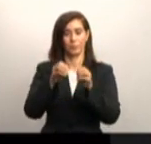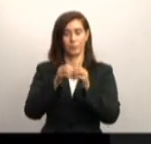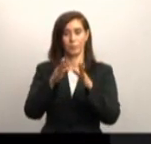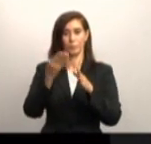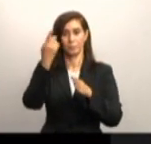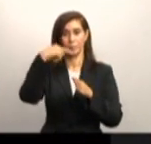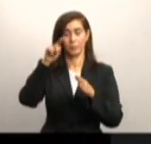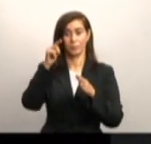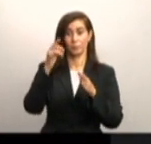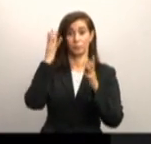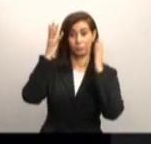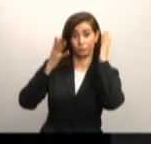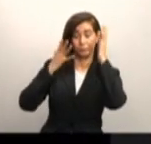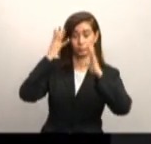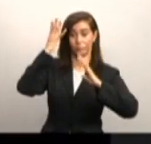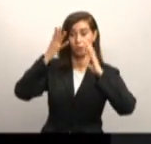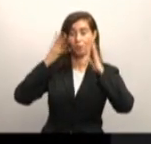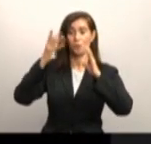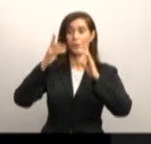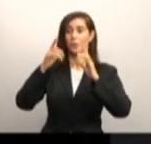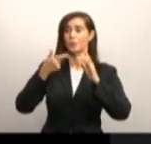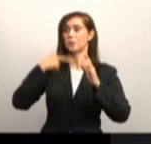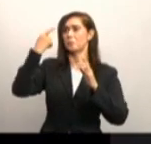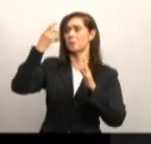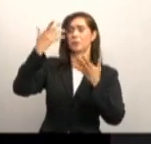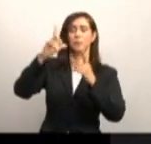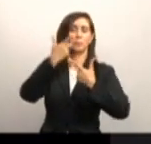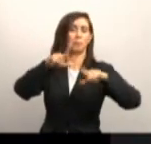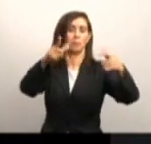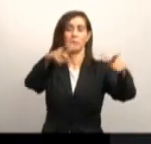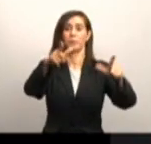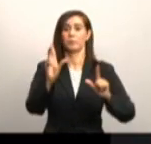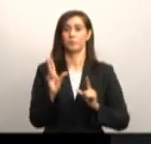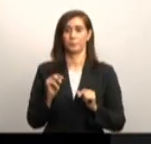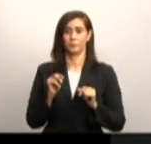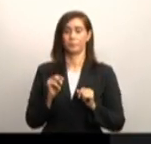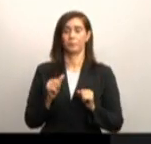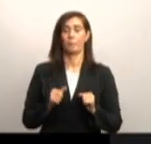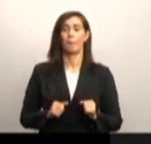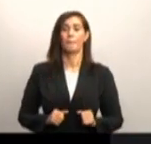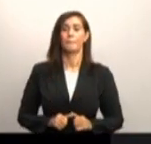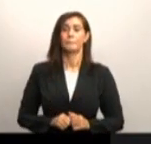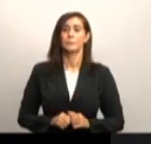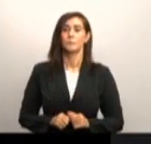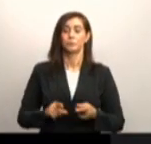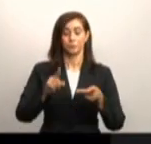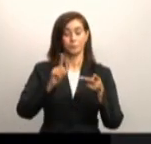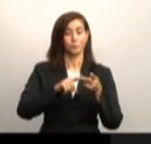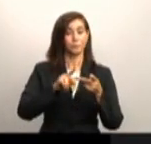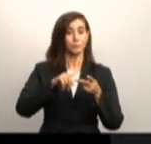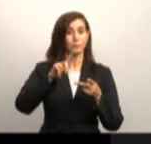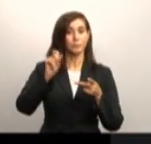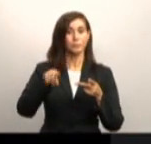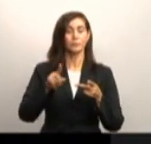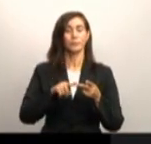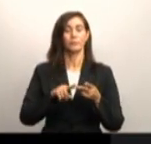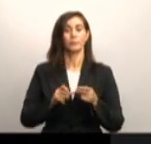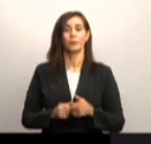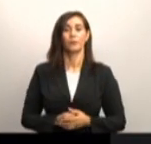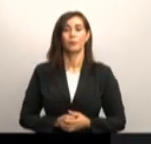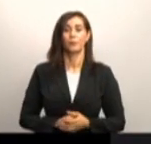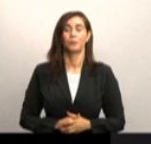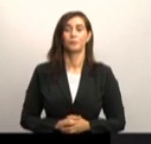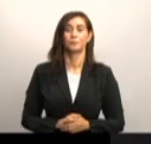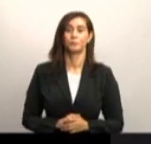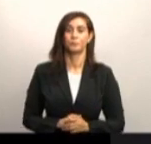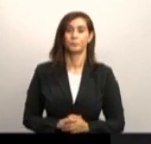a uno a confundir y pensar que ya podemos salir libremente? Eso por un lado, y en otro sentido, usted ha explicado que